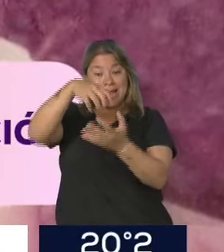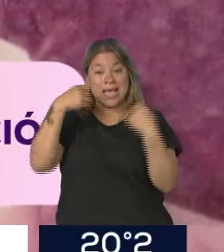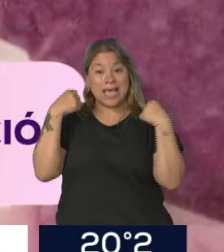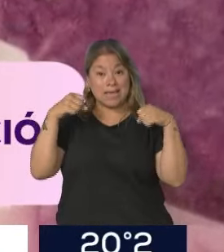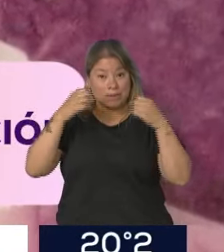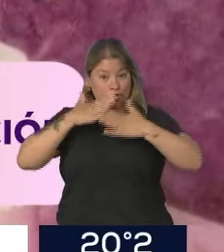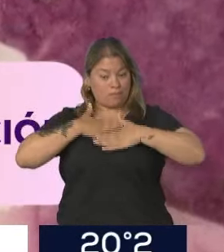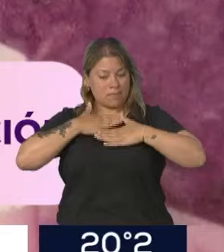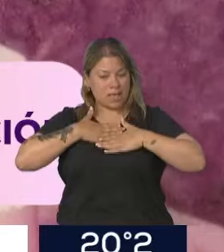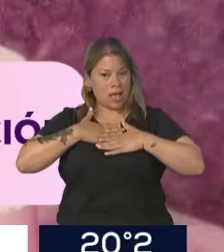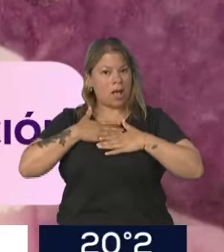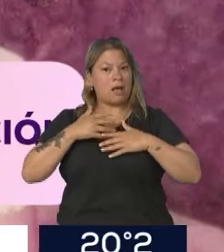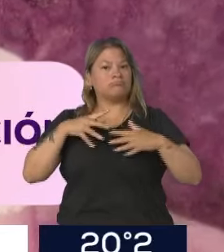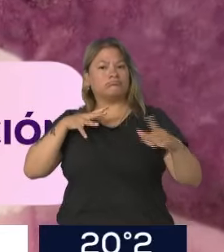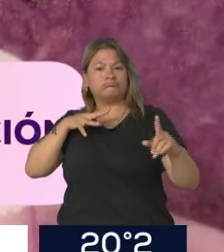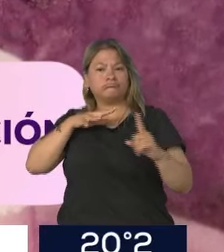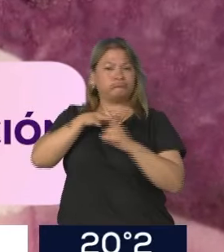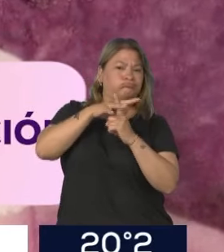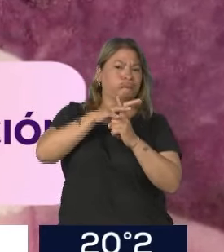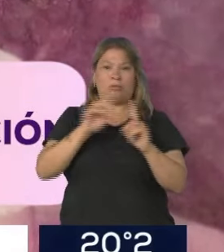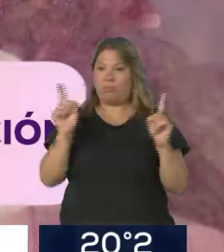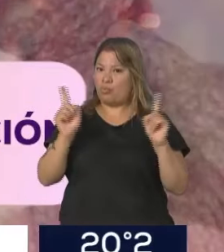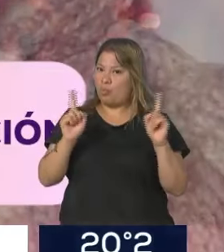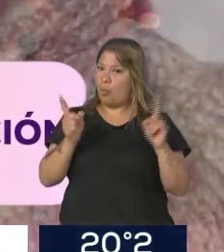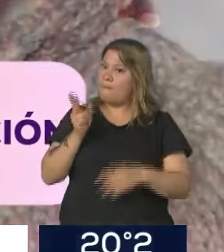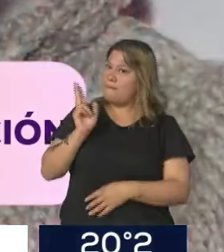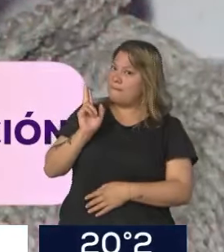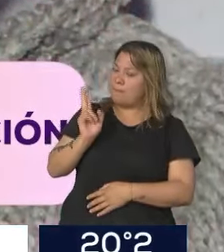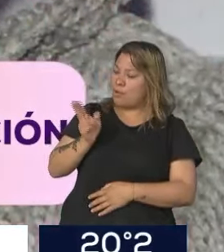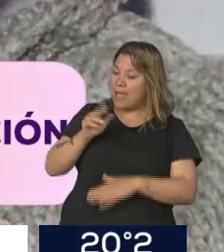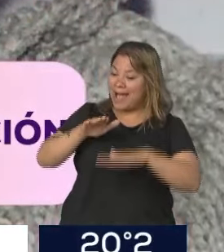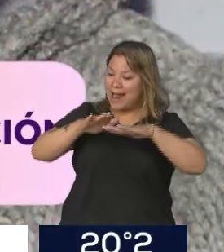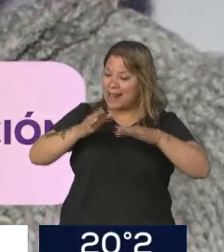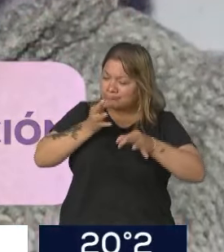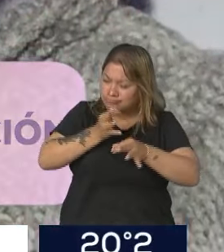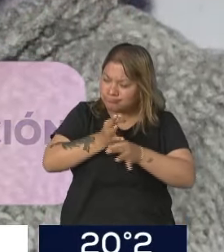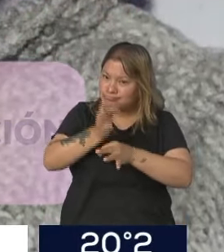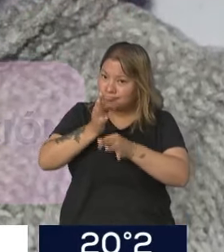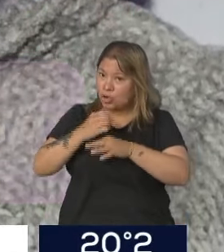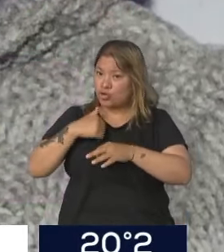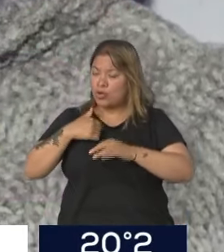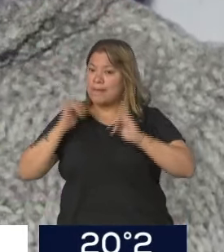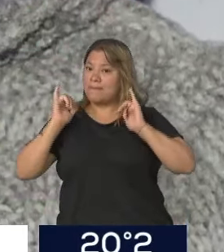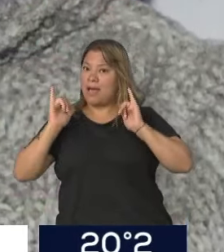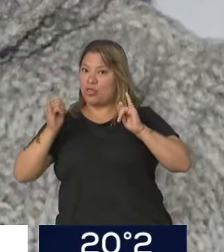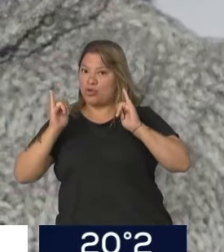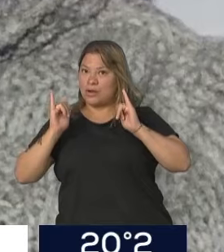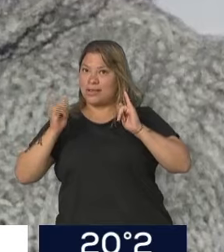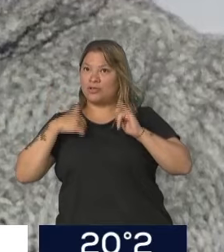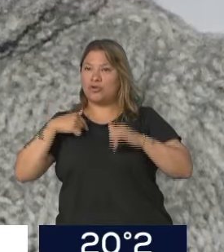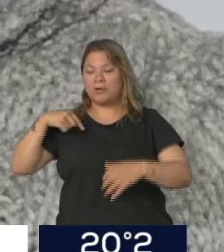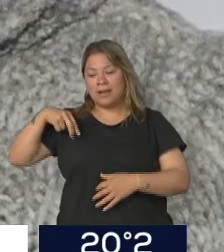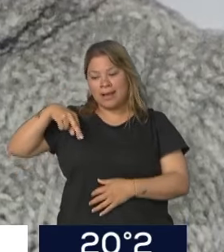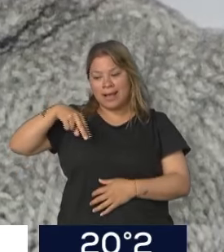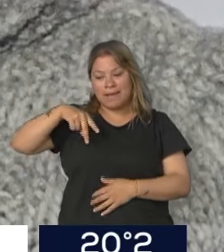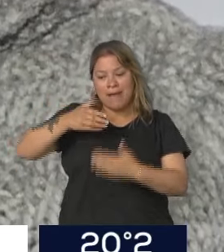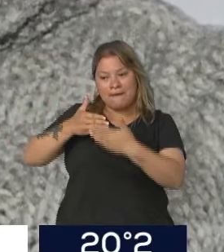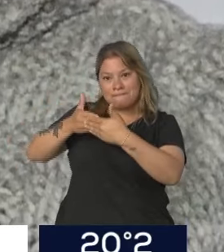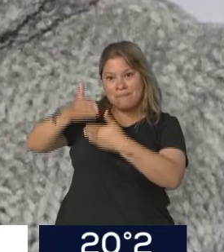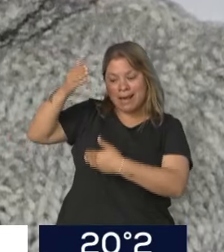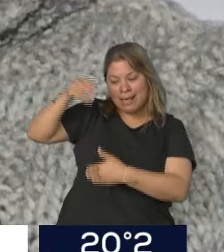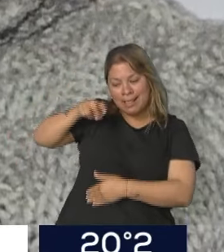mis niñas. Pero sí, y lo que fue parte de la adolescencia, que te contaba que caminaba con el